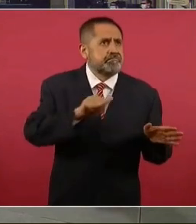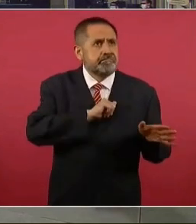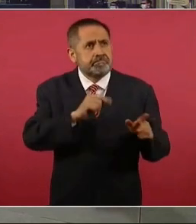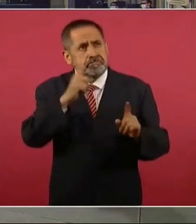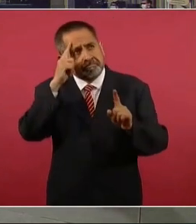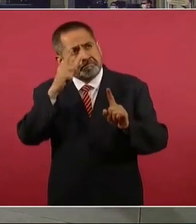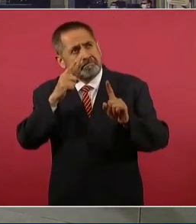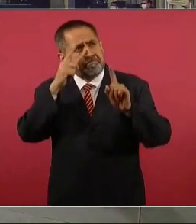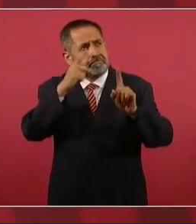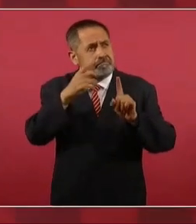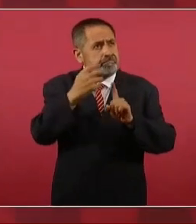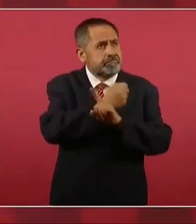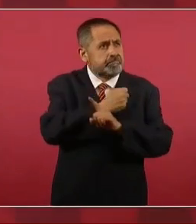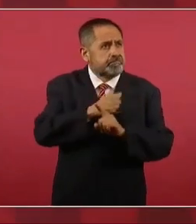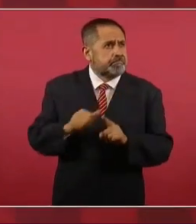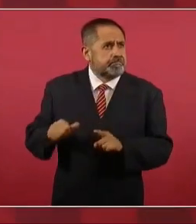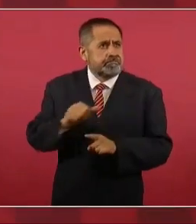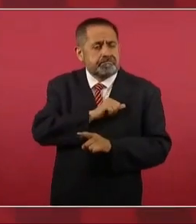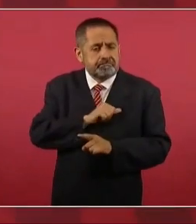egoístas,